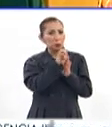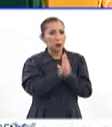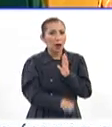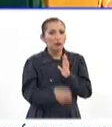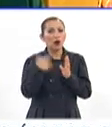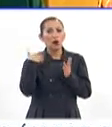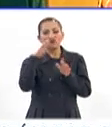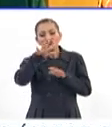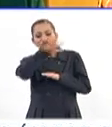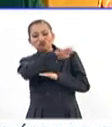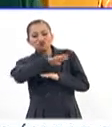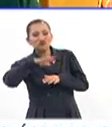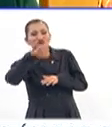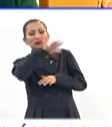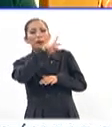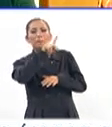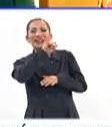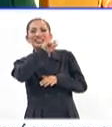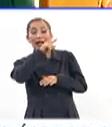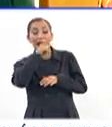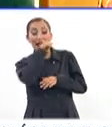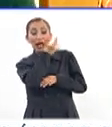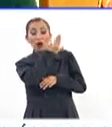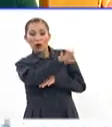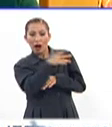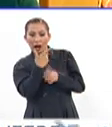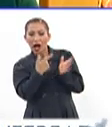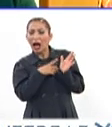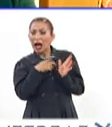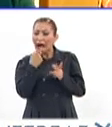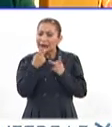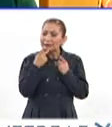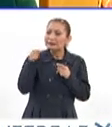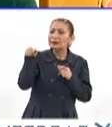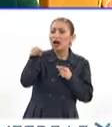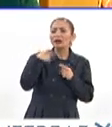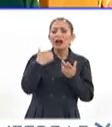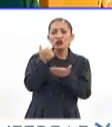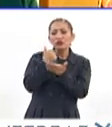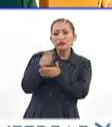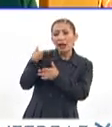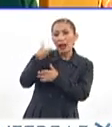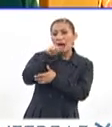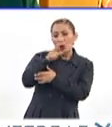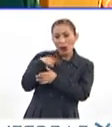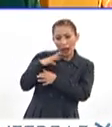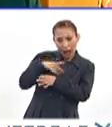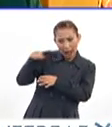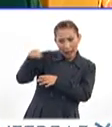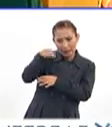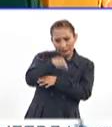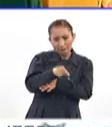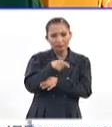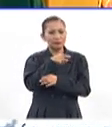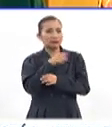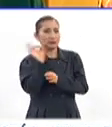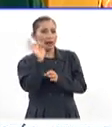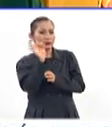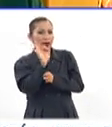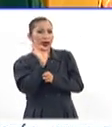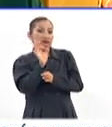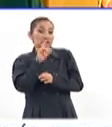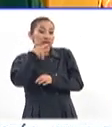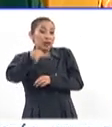el paisajes donde las lenguas estén presentes, paisajes urbanos donde las lenguas estén presentes. Seguramente